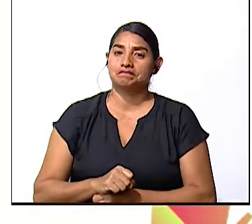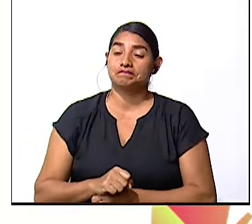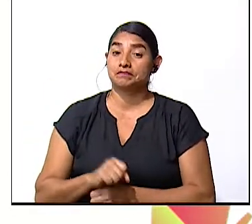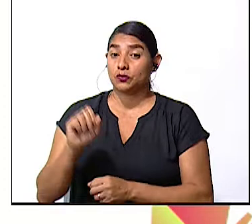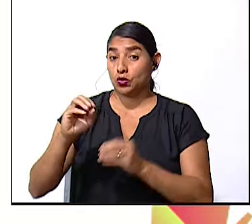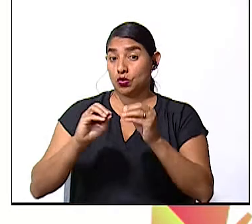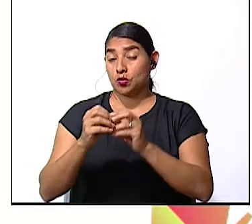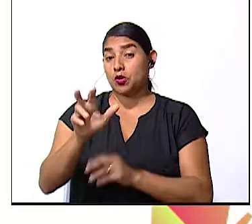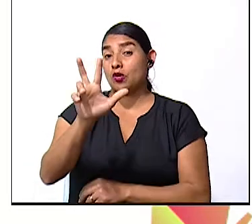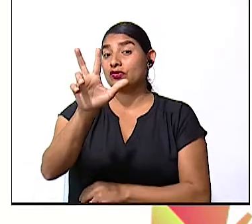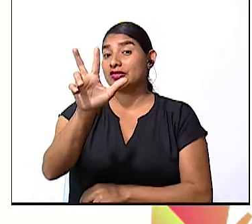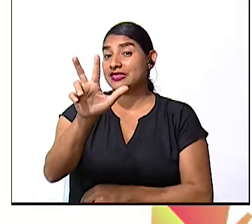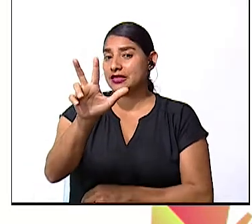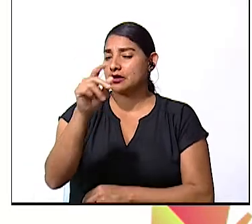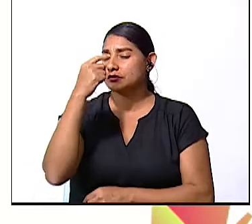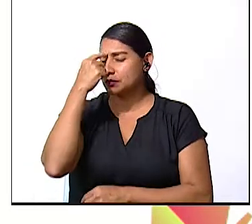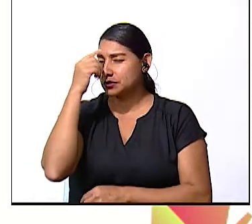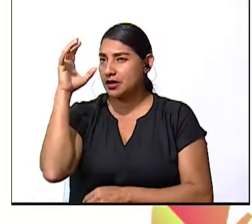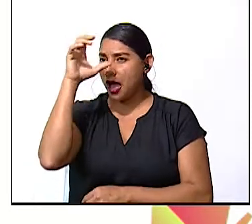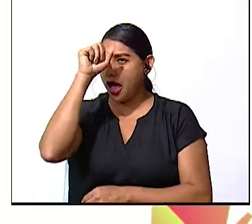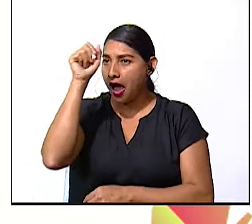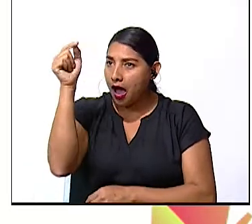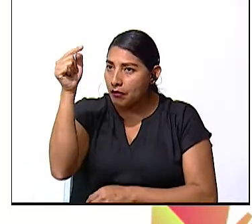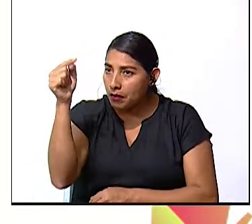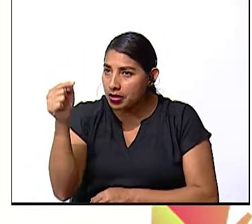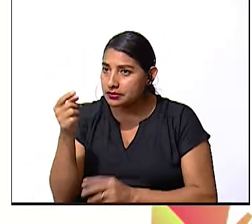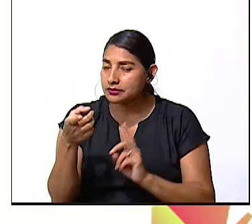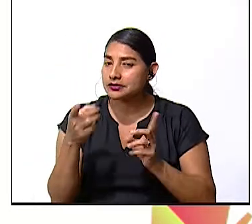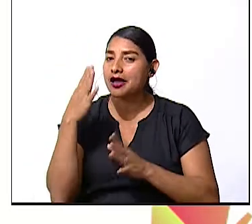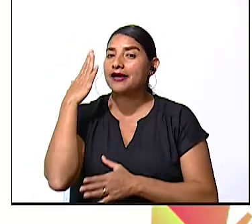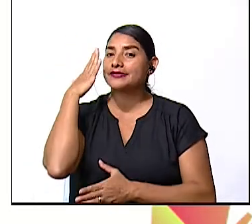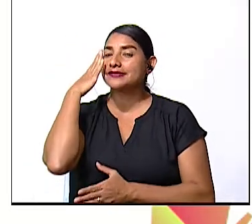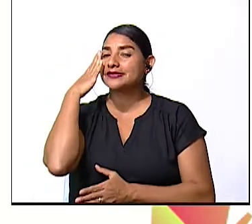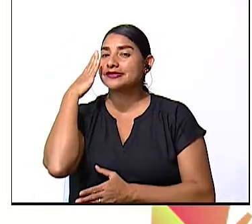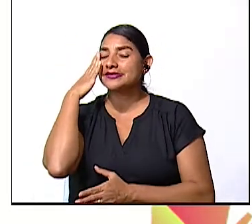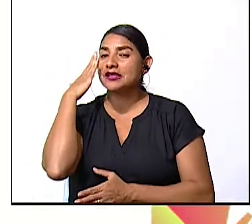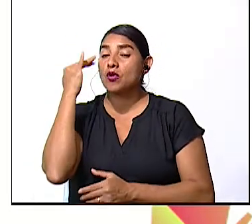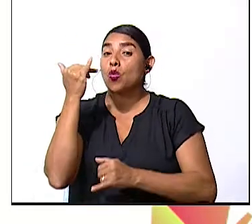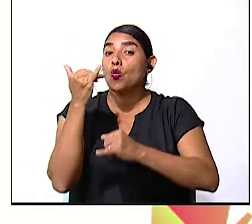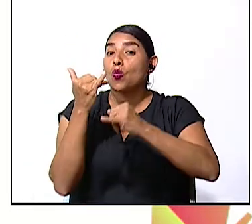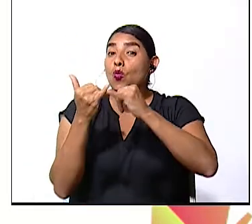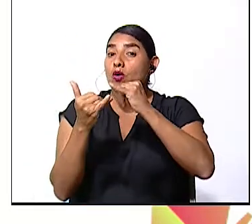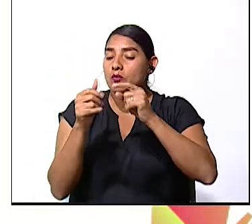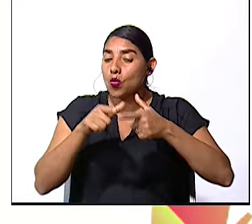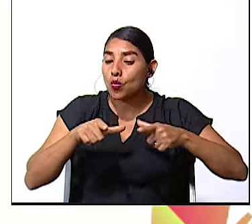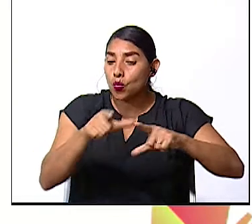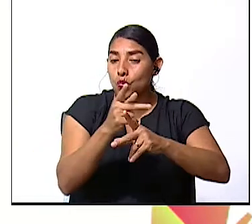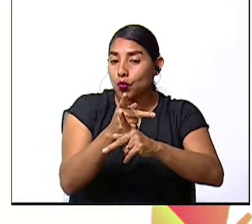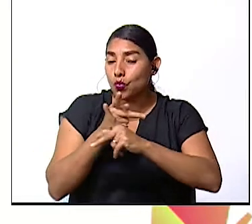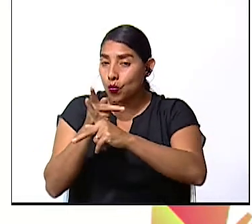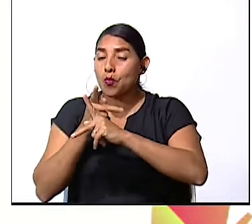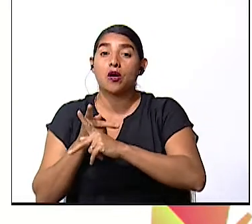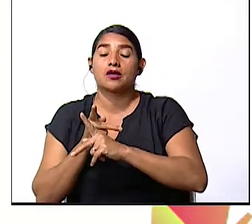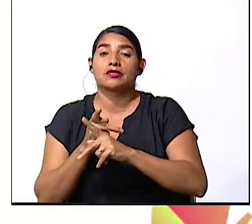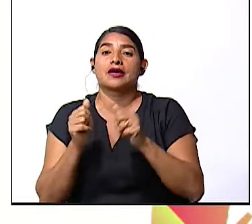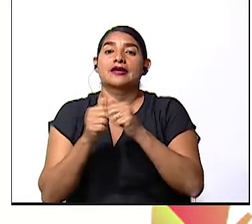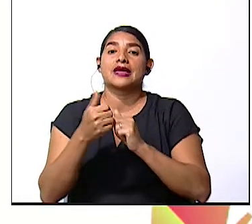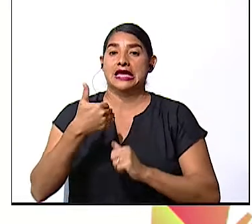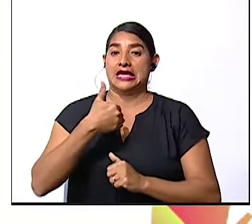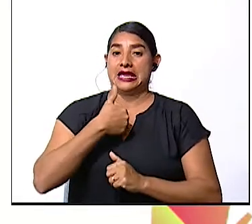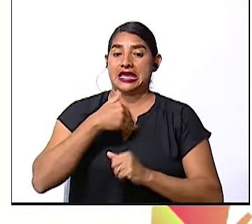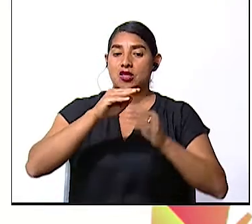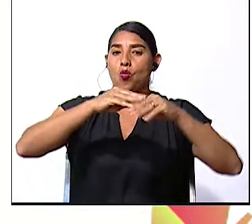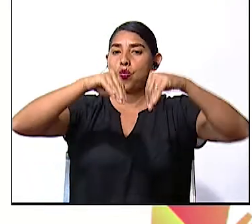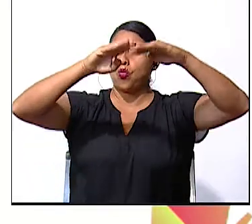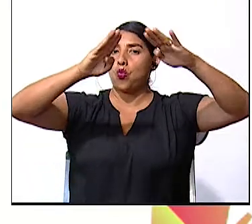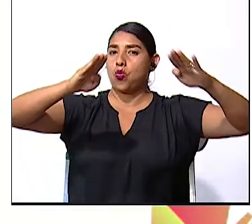el número 3, que me imagino que ya sabrán cuál es, la única área silvestre protegida que tiene un